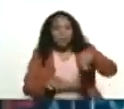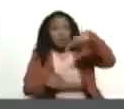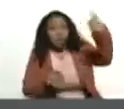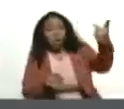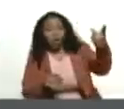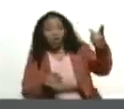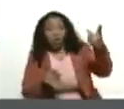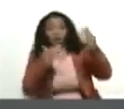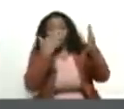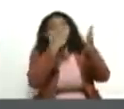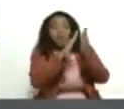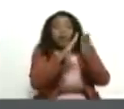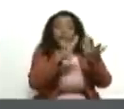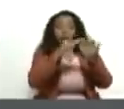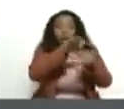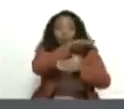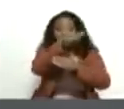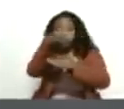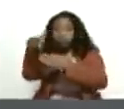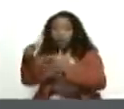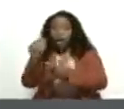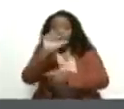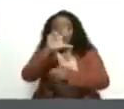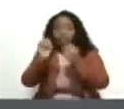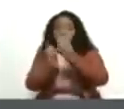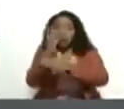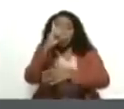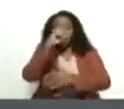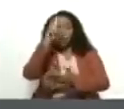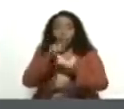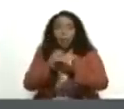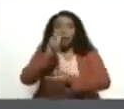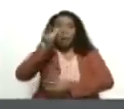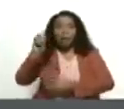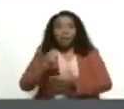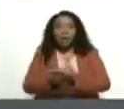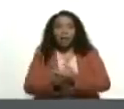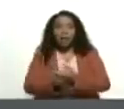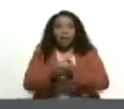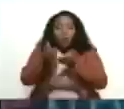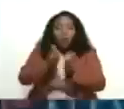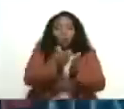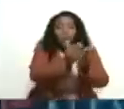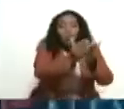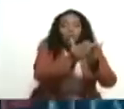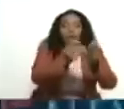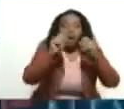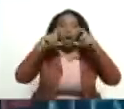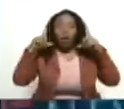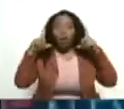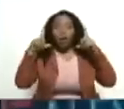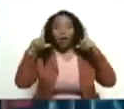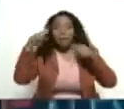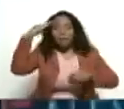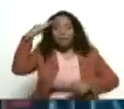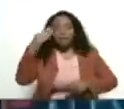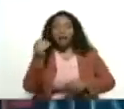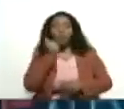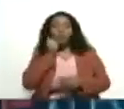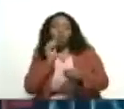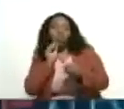nuestras costas el 3 de mayo del año 2020, nuestras costas de La Guaira, con paramilitares y